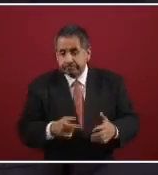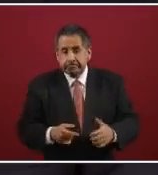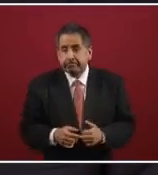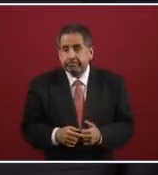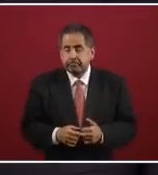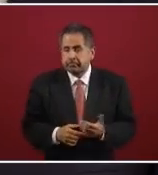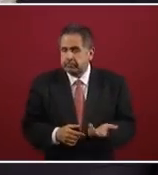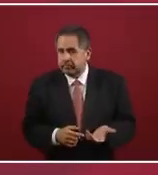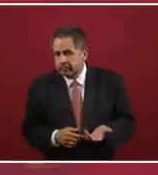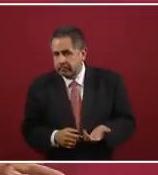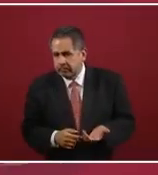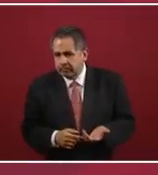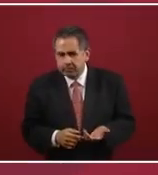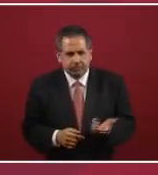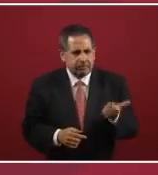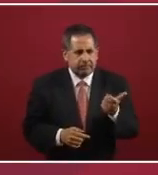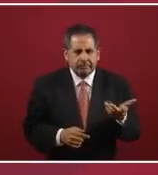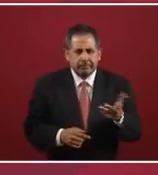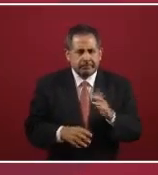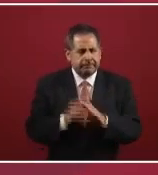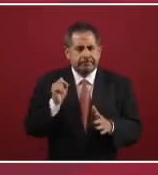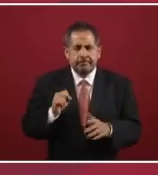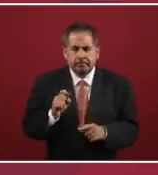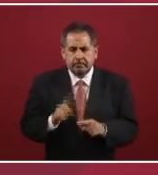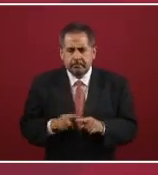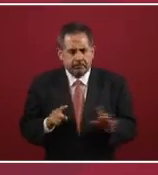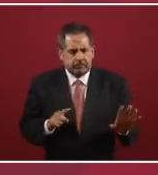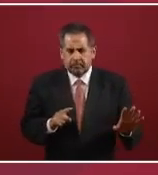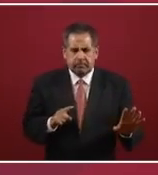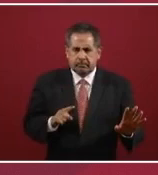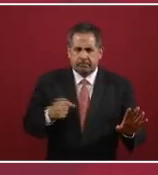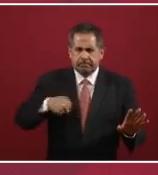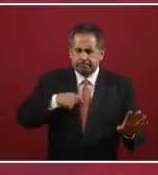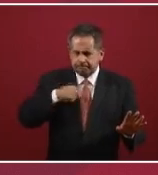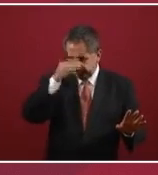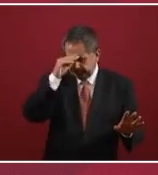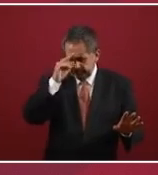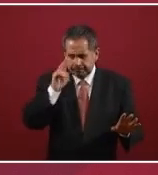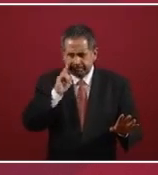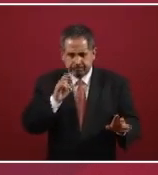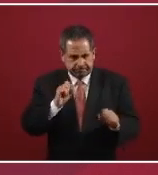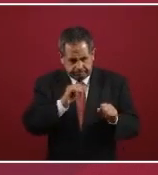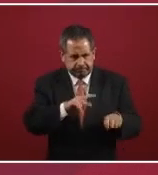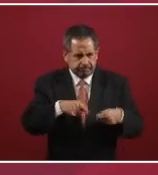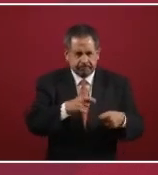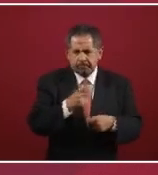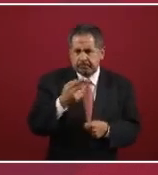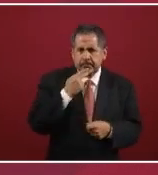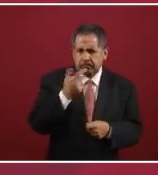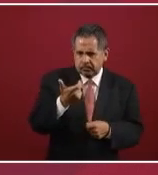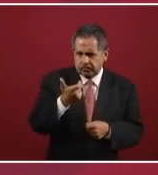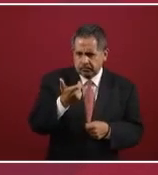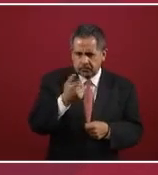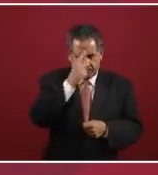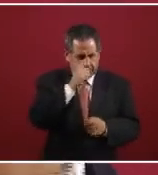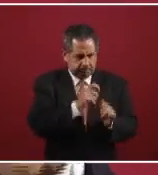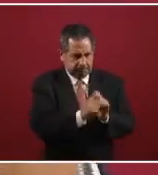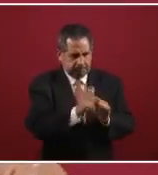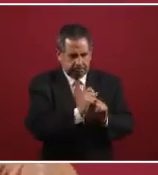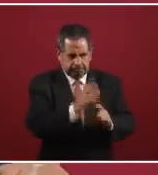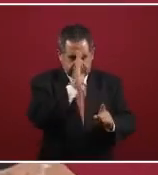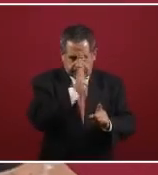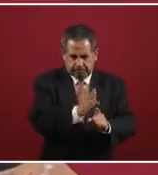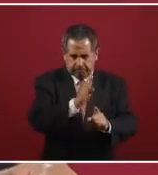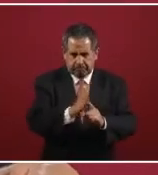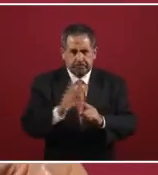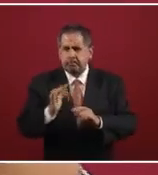entonces salió ese dinero y dijimos a ver si se va a usar pero se le va a entregar de manera